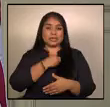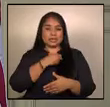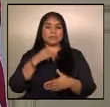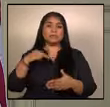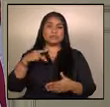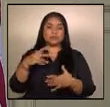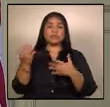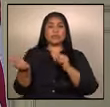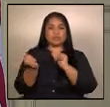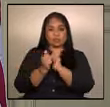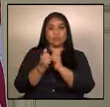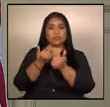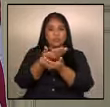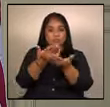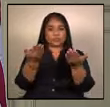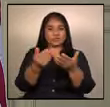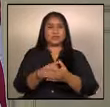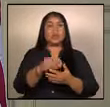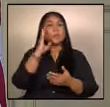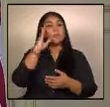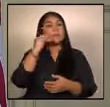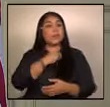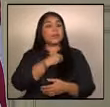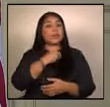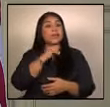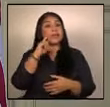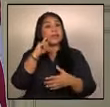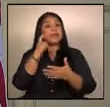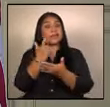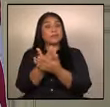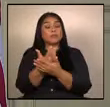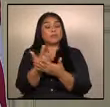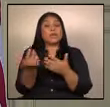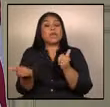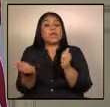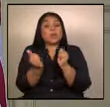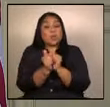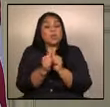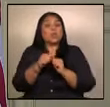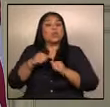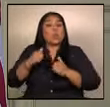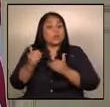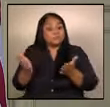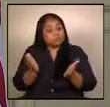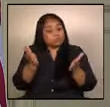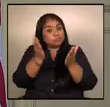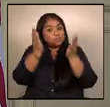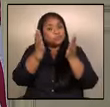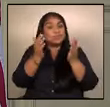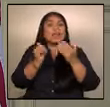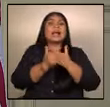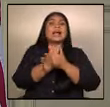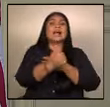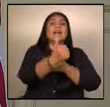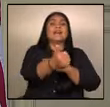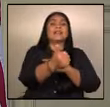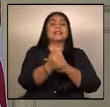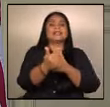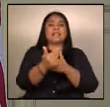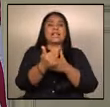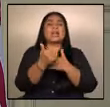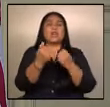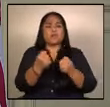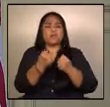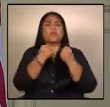con ustedes, porque creemos que caminando juntos vamos a poder avanzar de manera cierta y